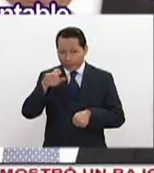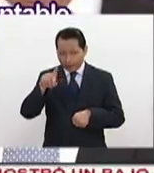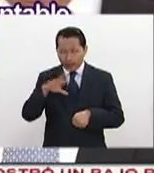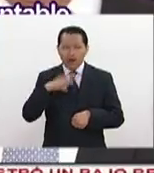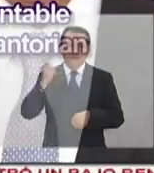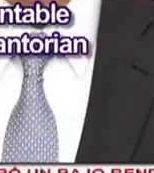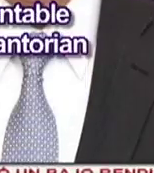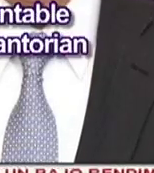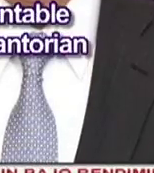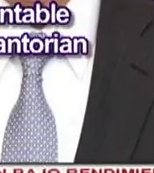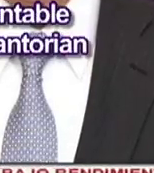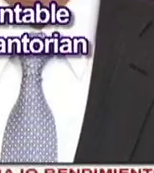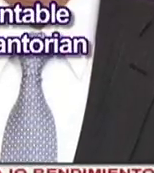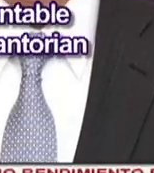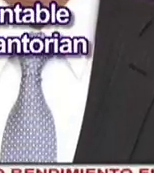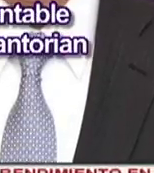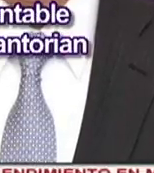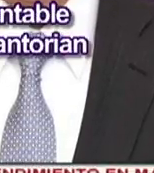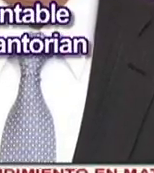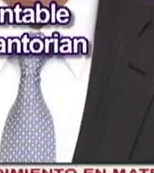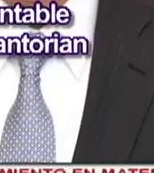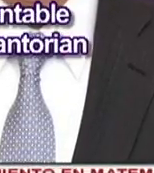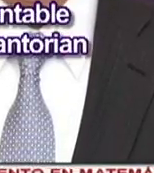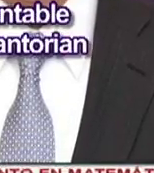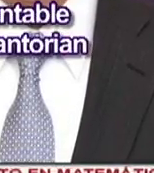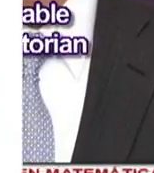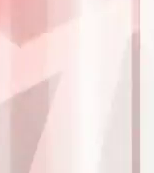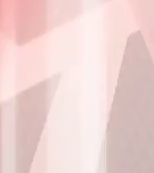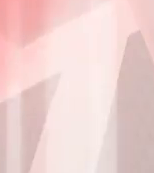México Potencia Sustentable en el Hotel Santorián.